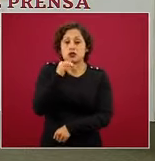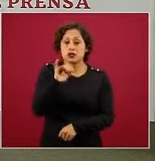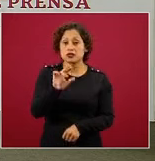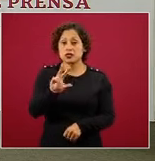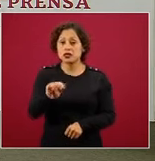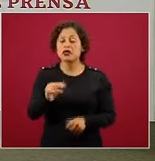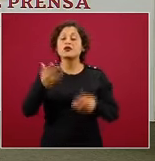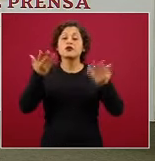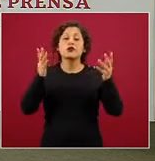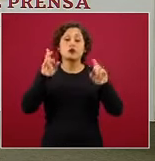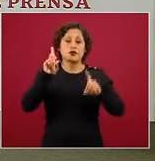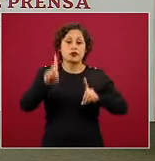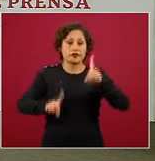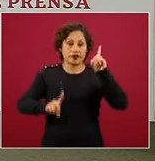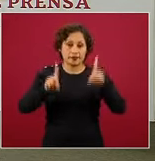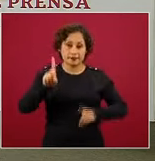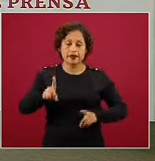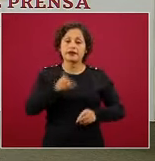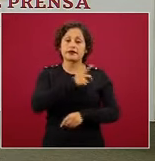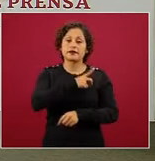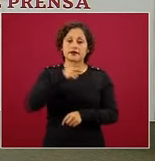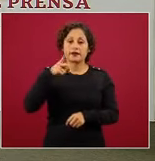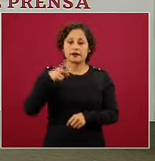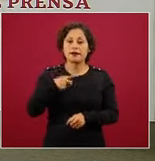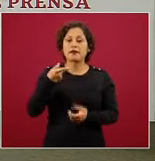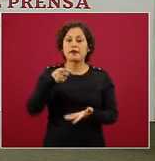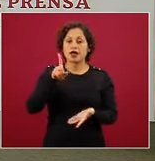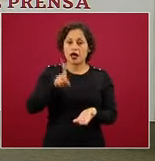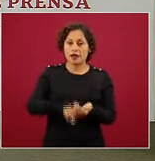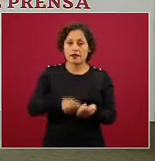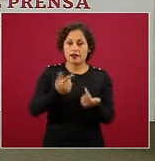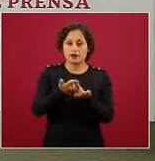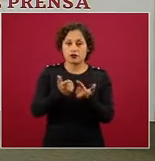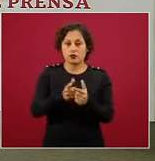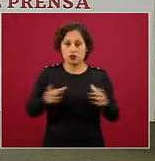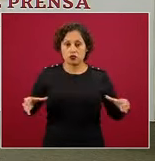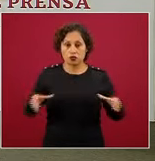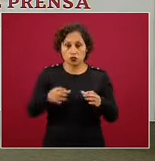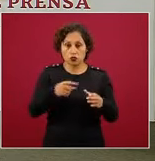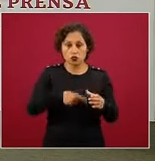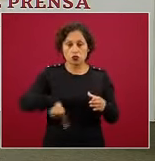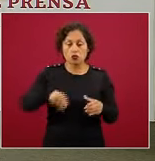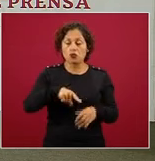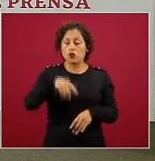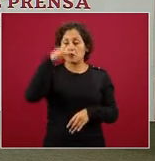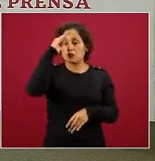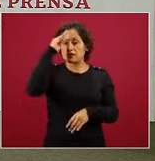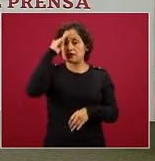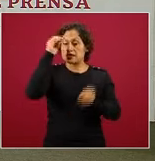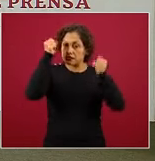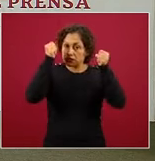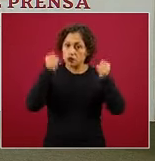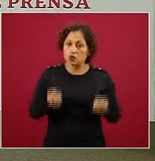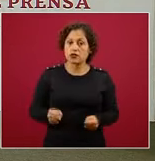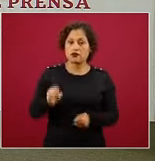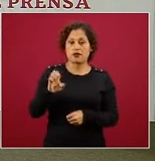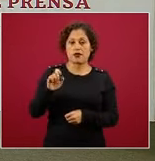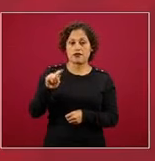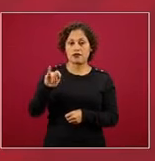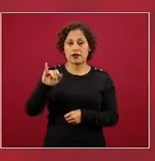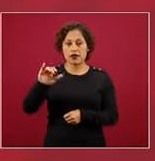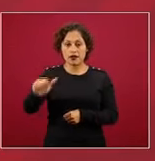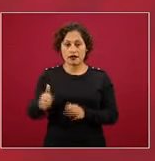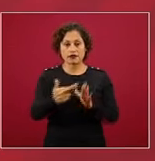hacerse en un marco lógicamente de seguridad, de ética y lógicamente de colaboración con los países en los